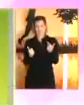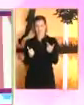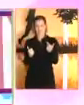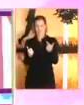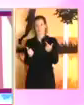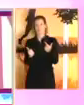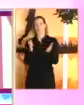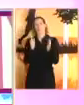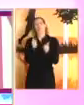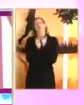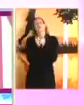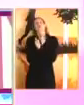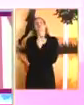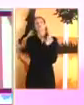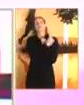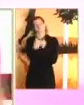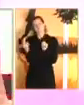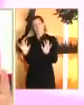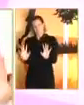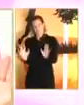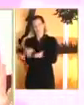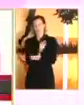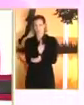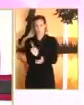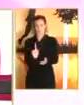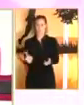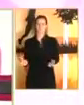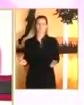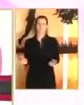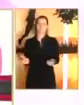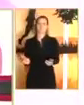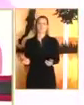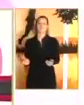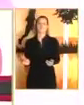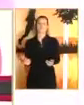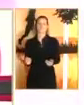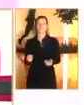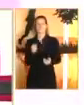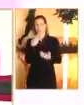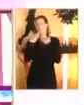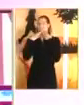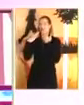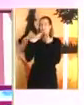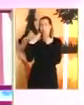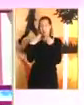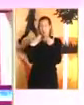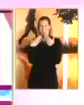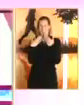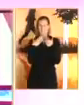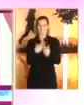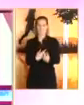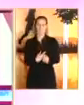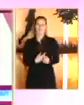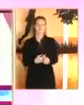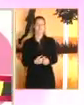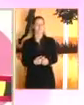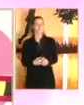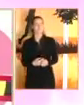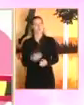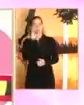de concursos lo debes escoger. Igual no digo más. Igual el viernes ya no puedes venir. Muchísimas gracias, Miguel Ángel Sabadell, nuestro gran